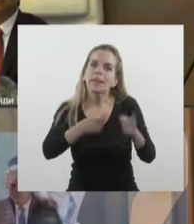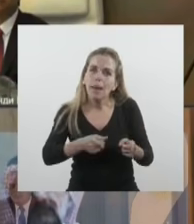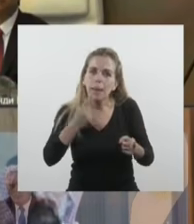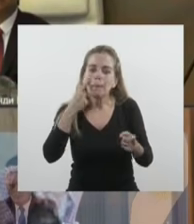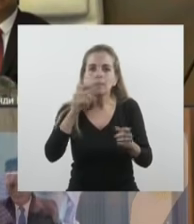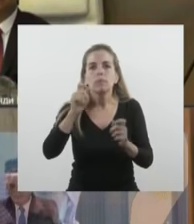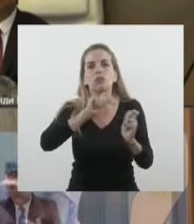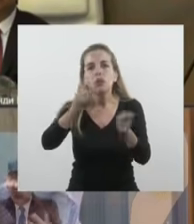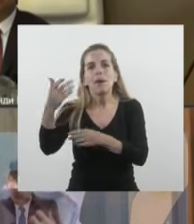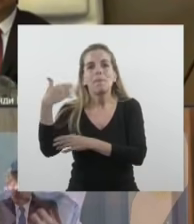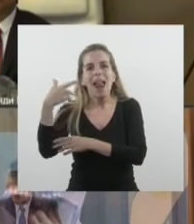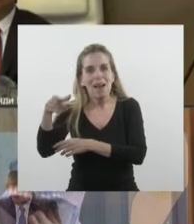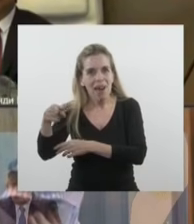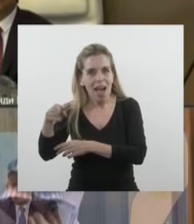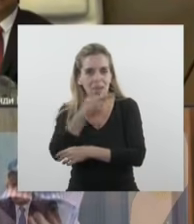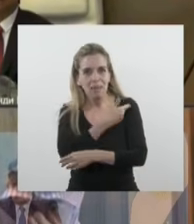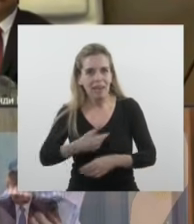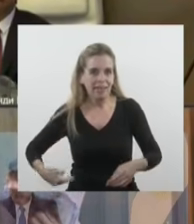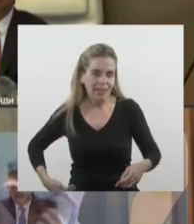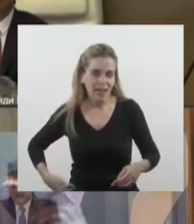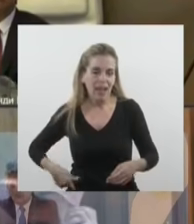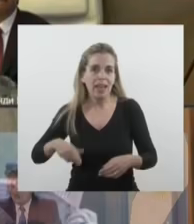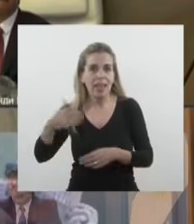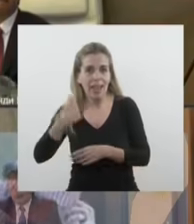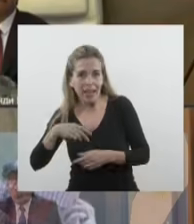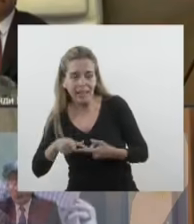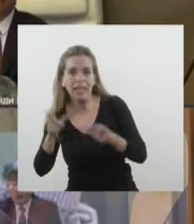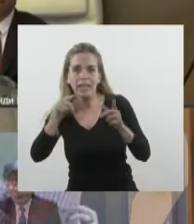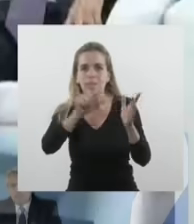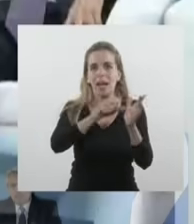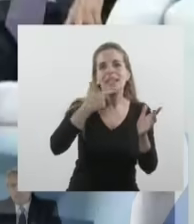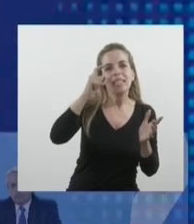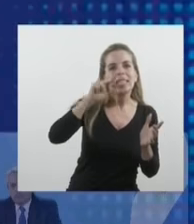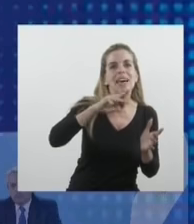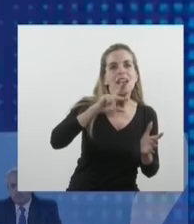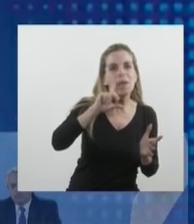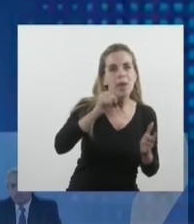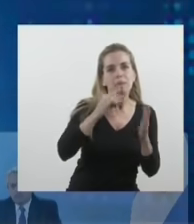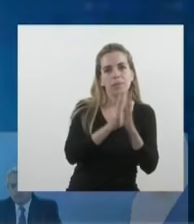la palabra nuestros colegas de argentina de serbia por favor un vídeo vídeo